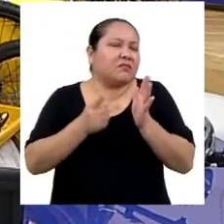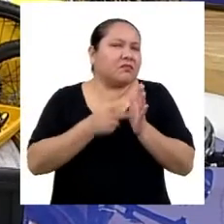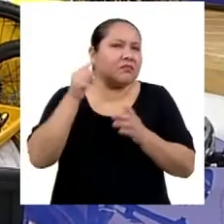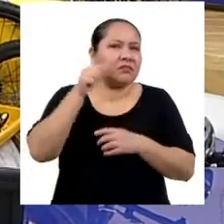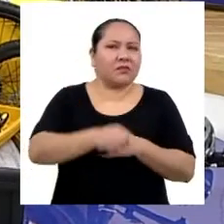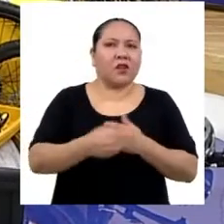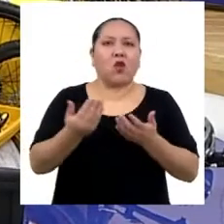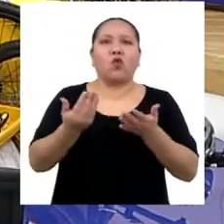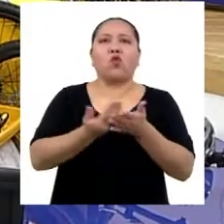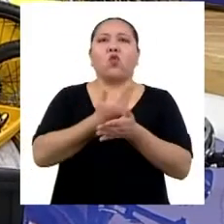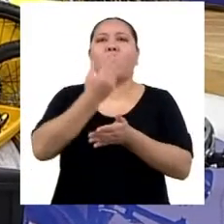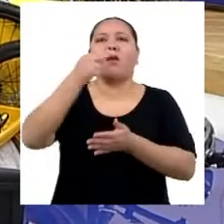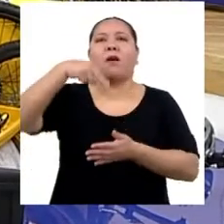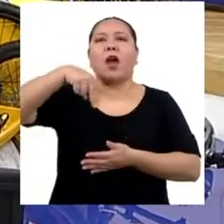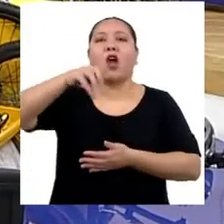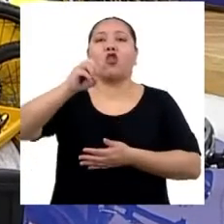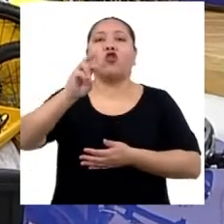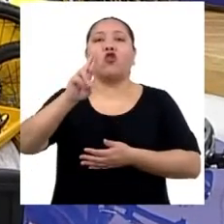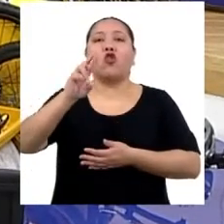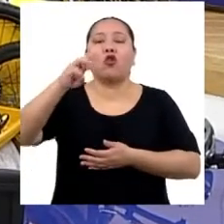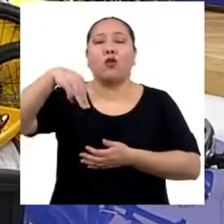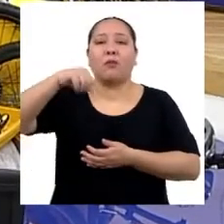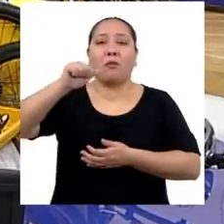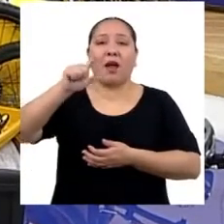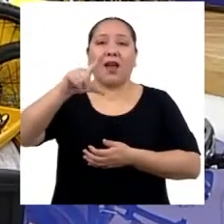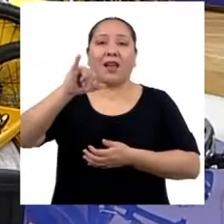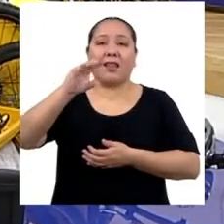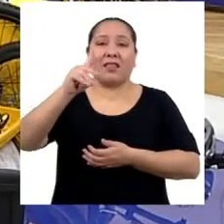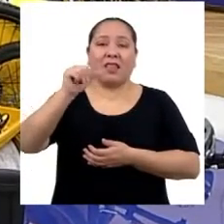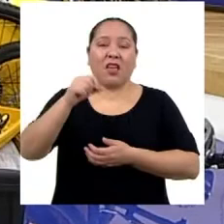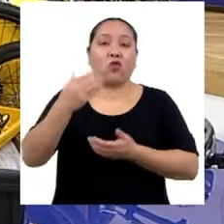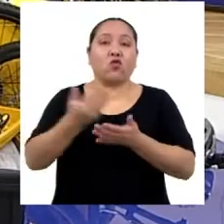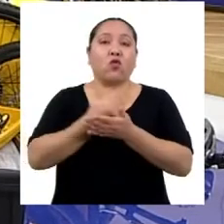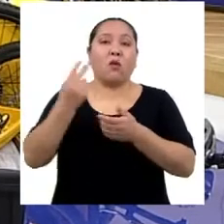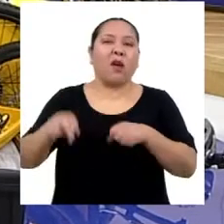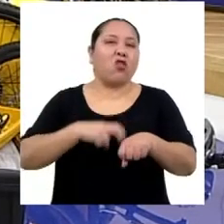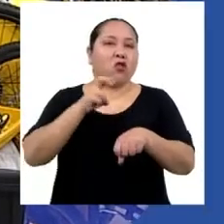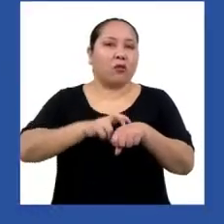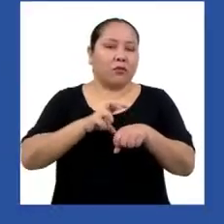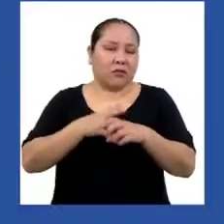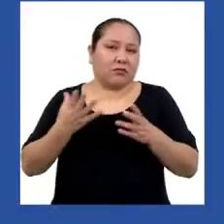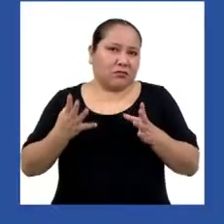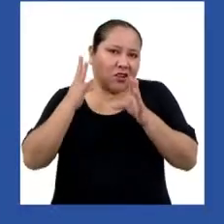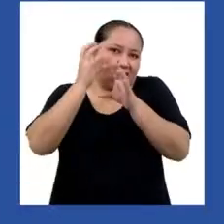con eso de nueva normalidad. Y en resumen, se refieren a